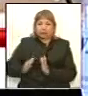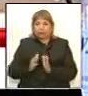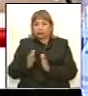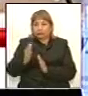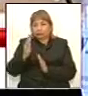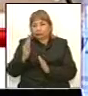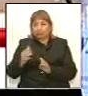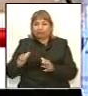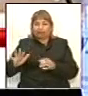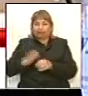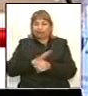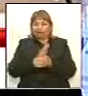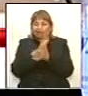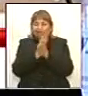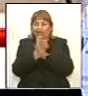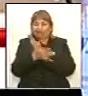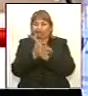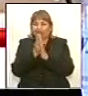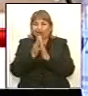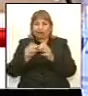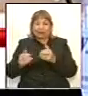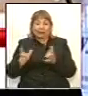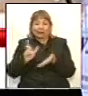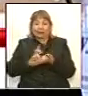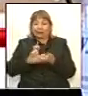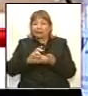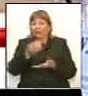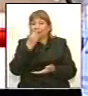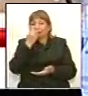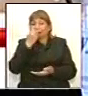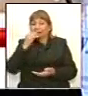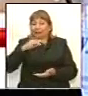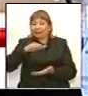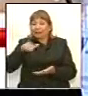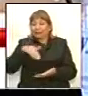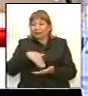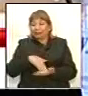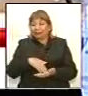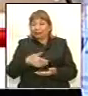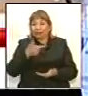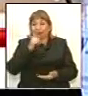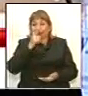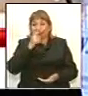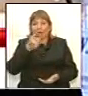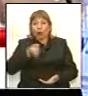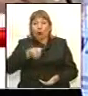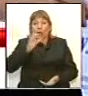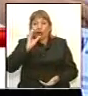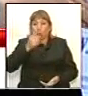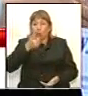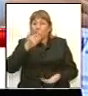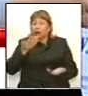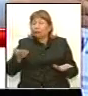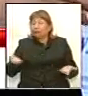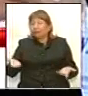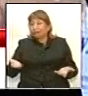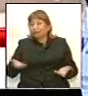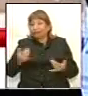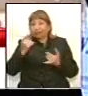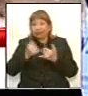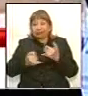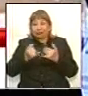por ejemplo, colapsa la carretera central y Lima va a sufrir alimentos, pero fundamentalmente el agua. En el último fenómeno del